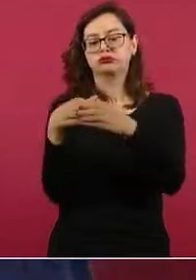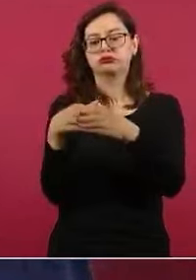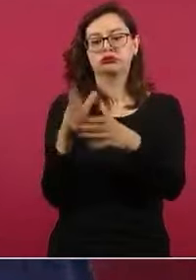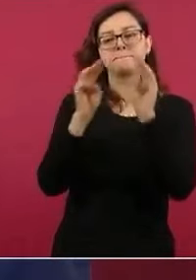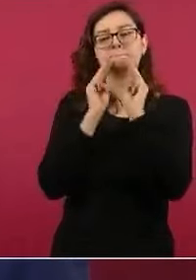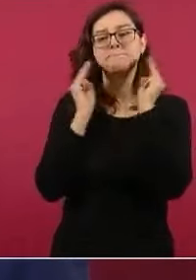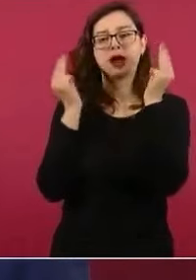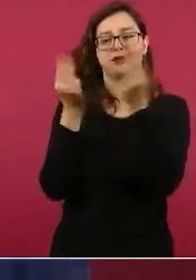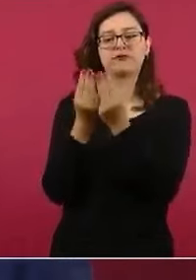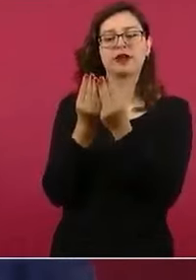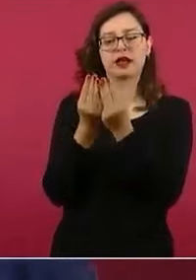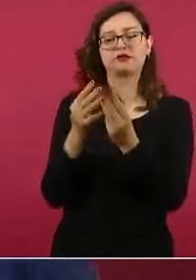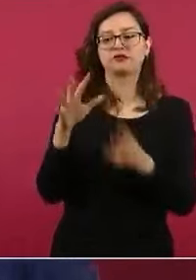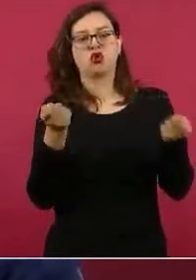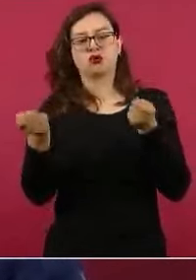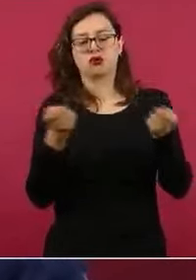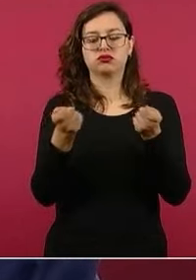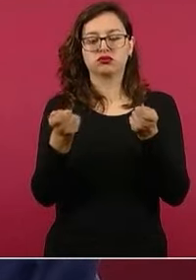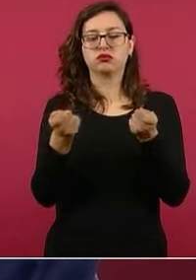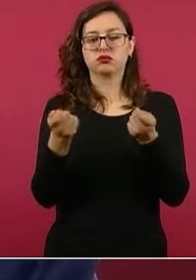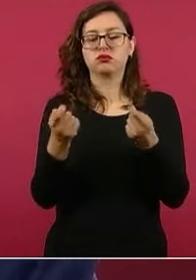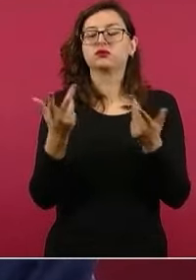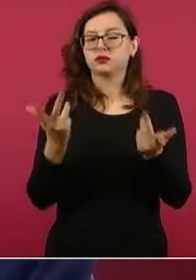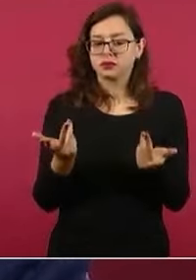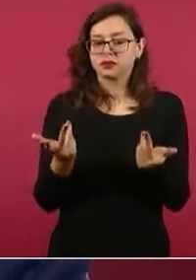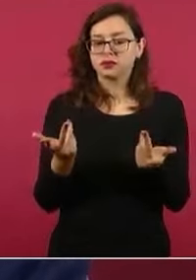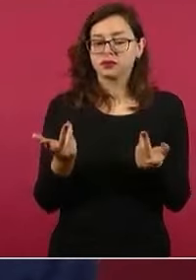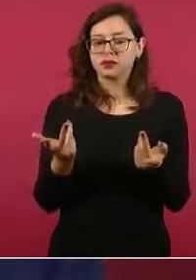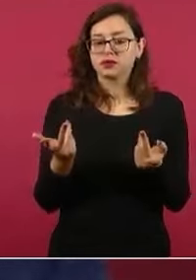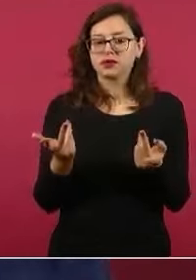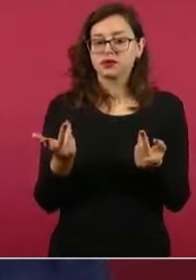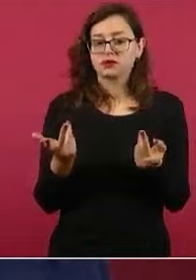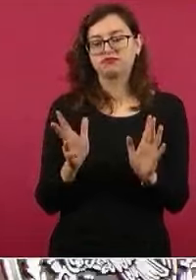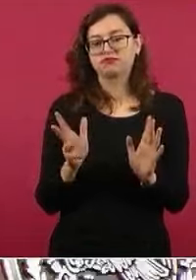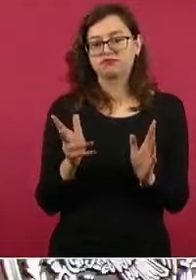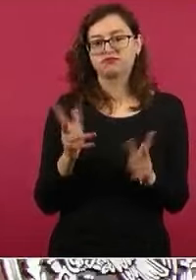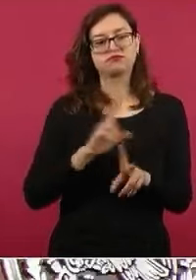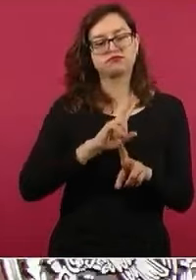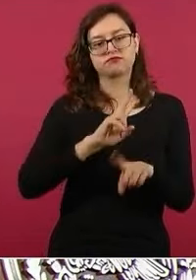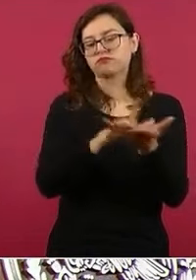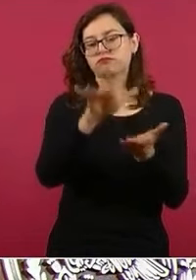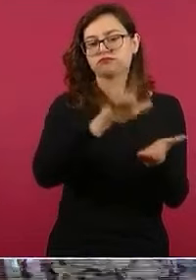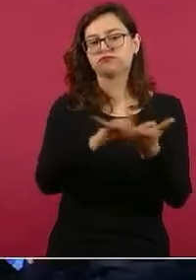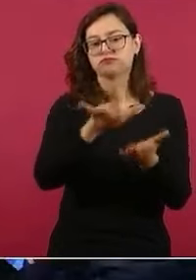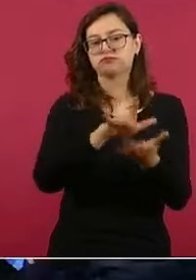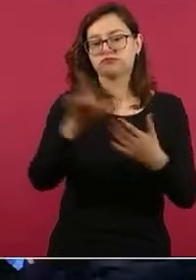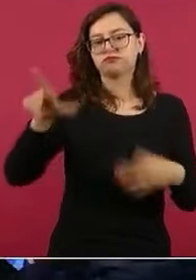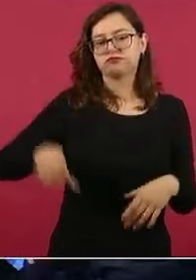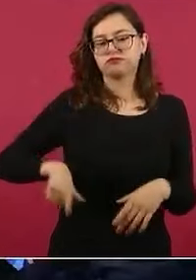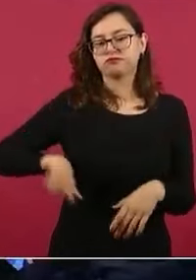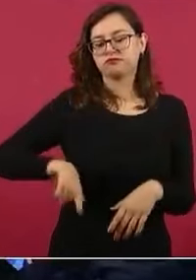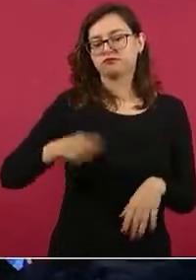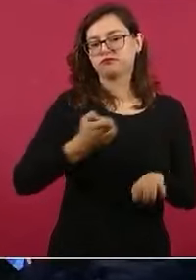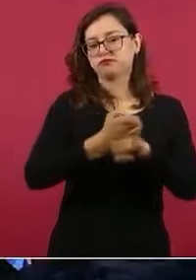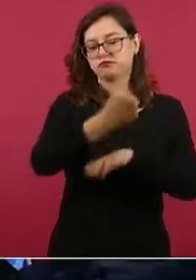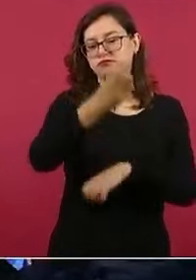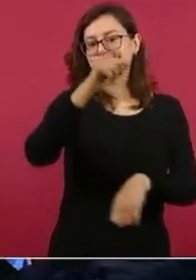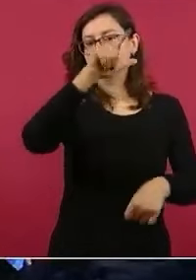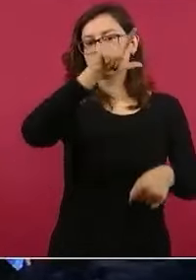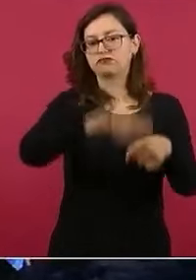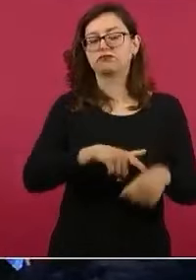que actúa en esa región y se está ayudando al gobierno local. También el gobernador Samuel García